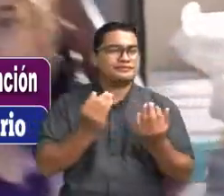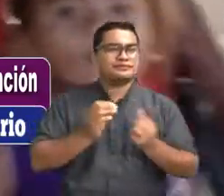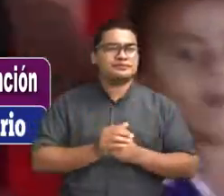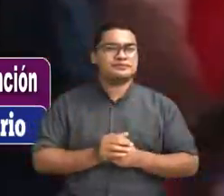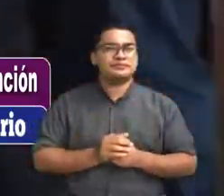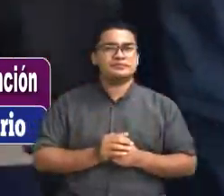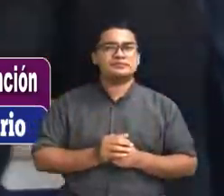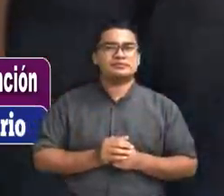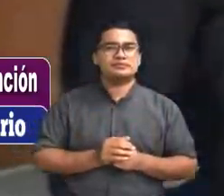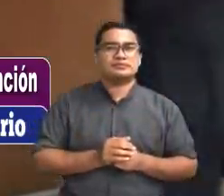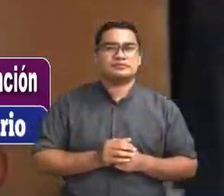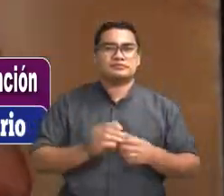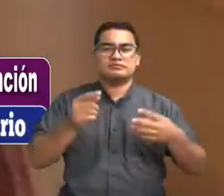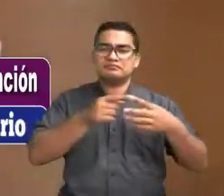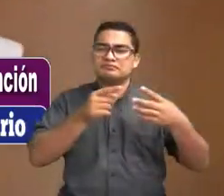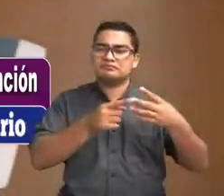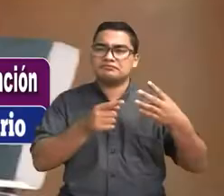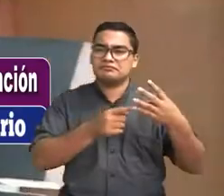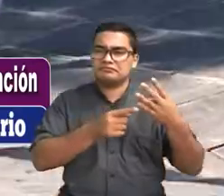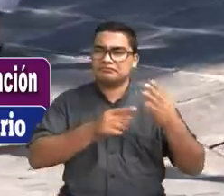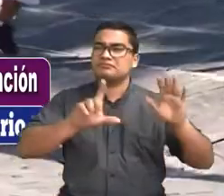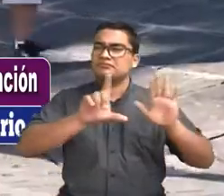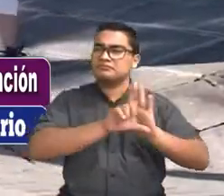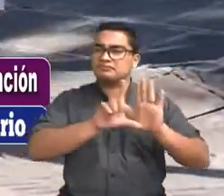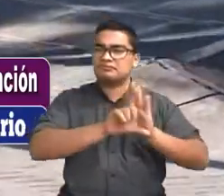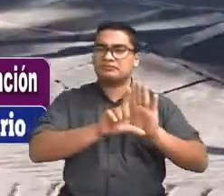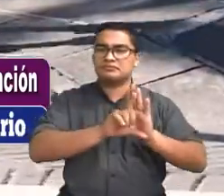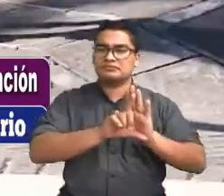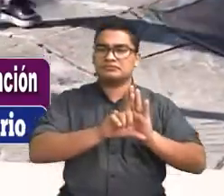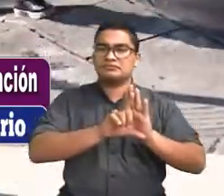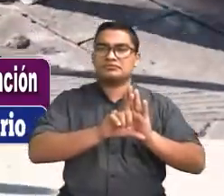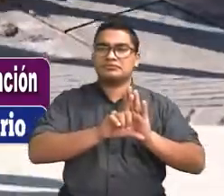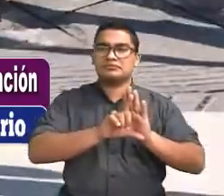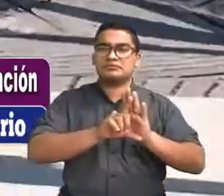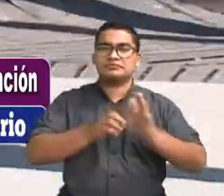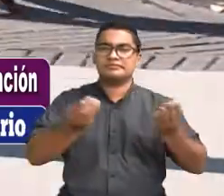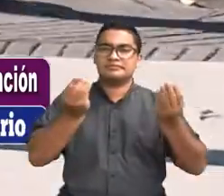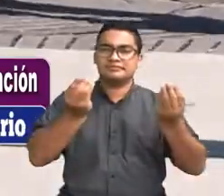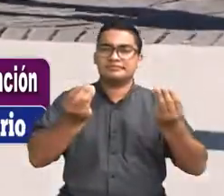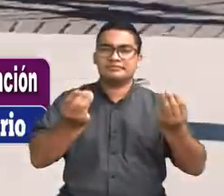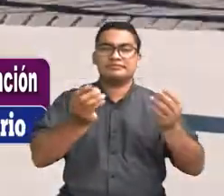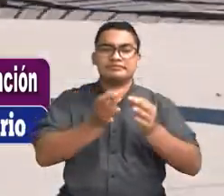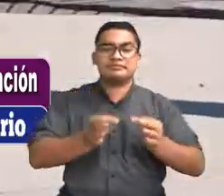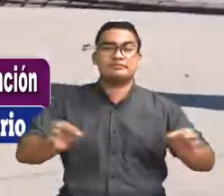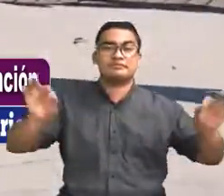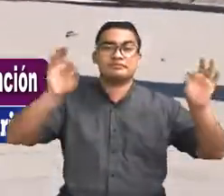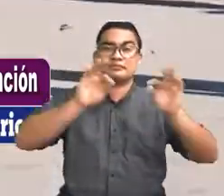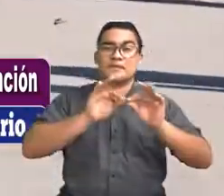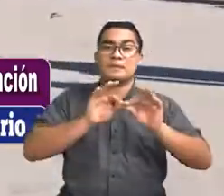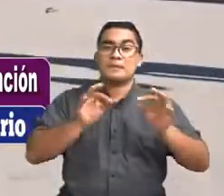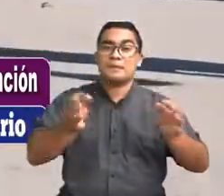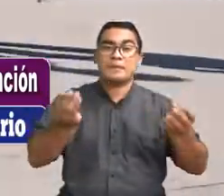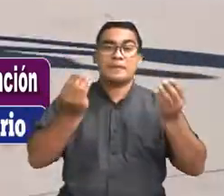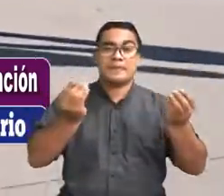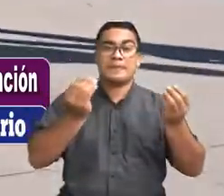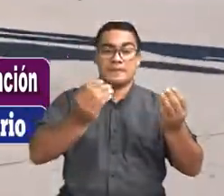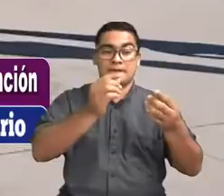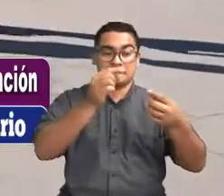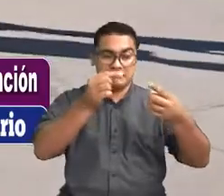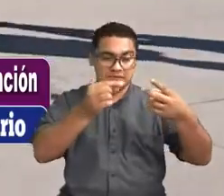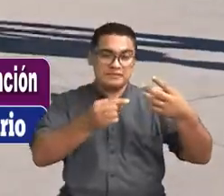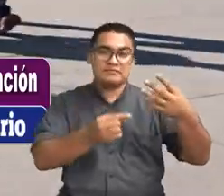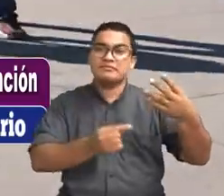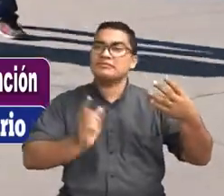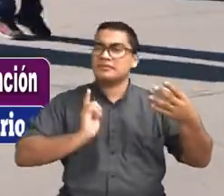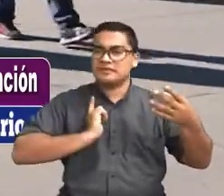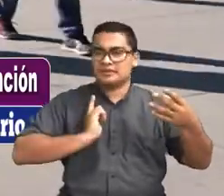son esos grandes componentes, esos grandes elementos que